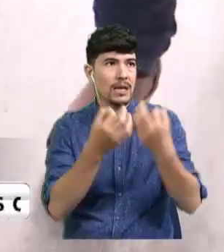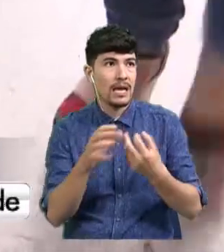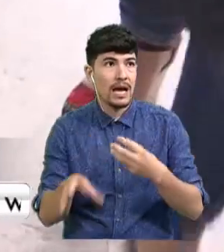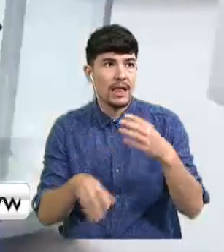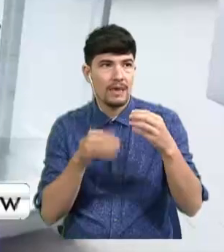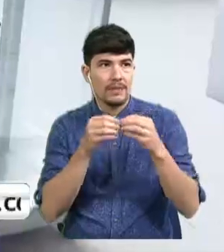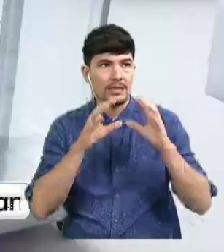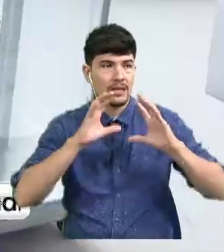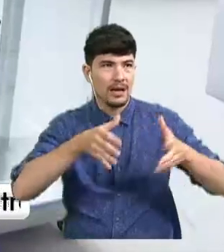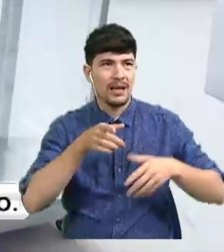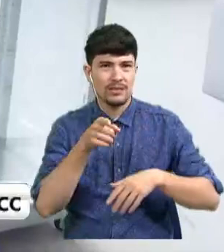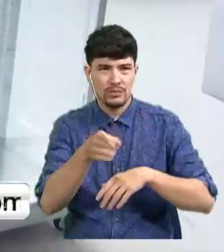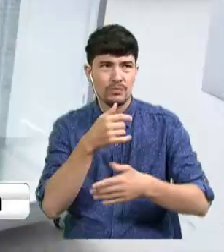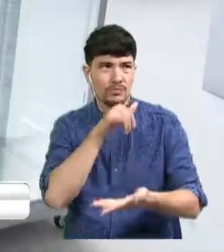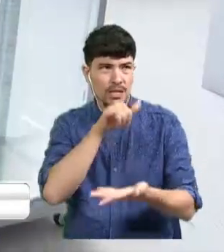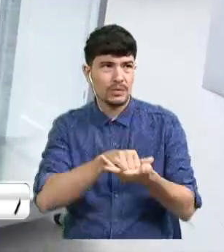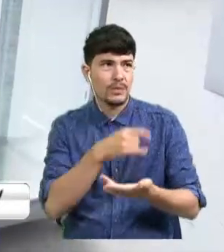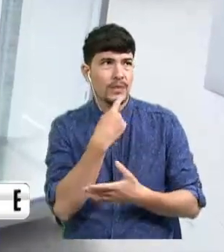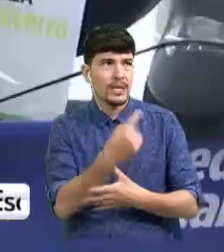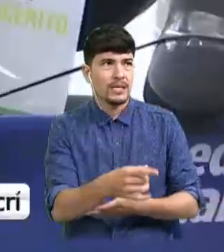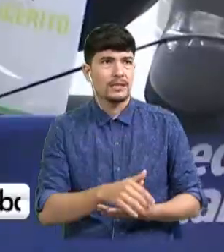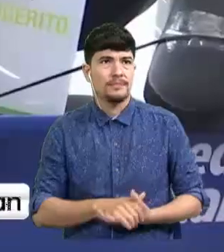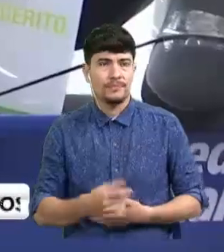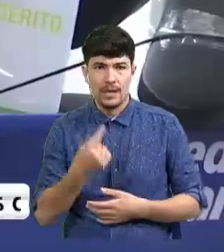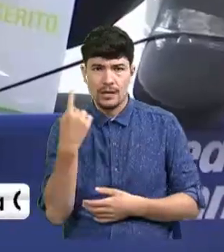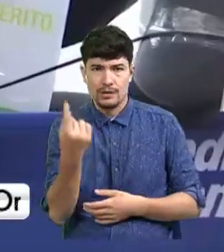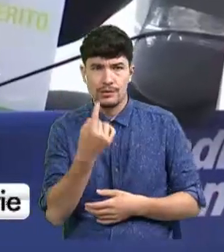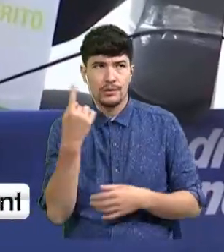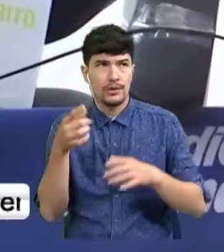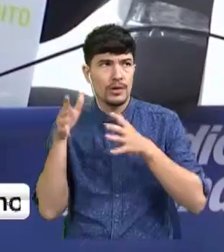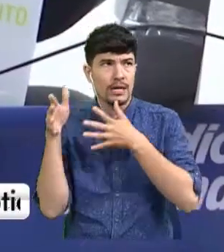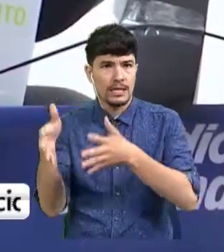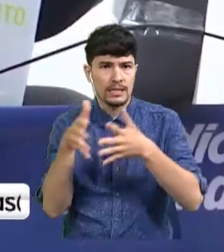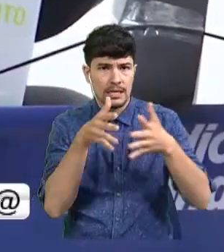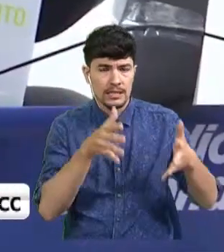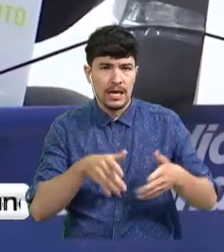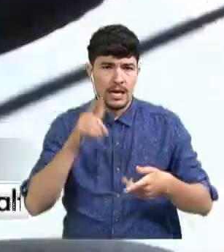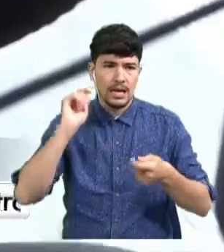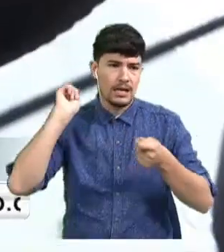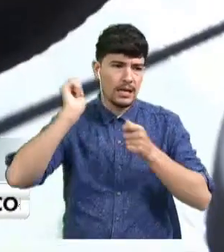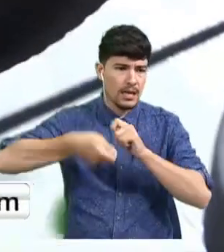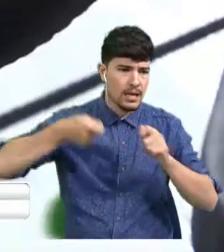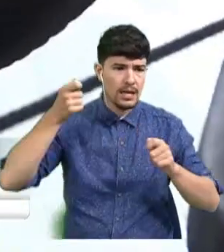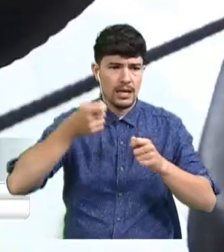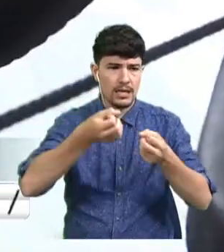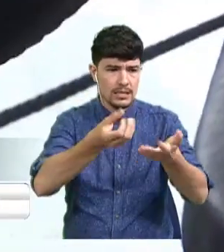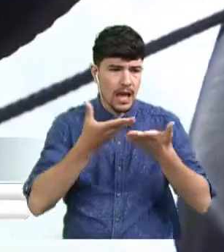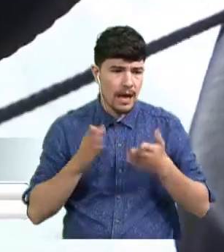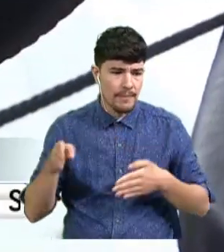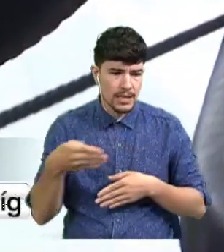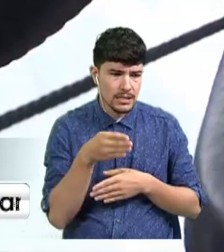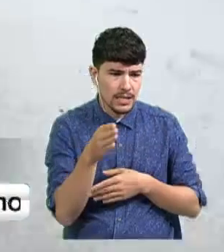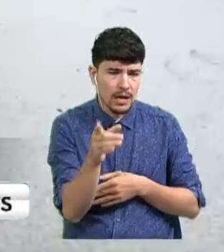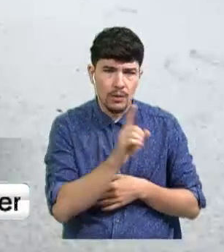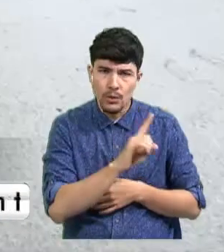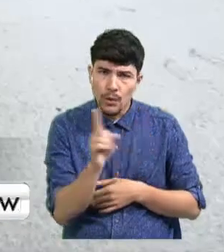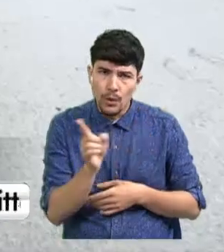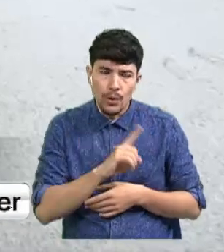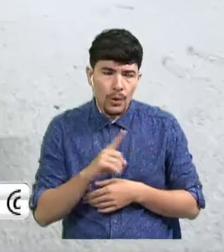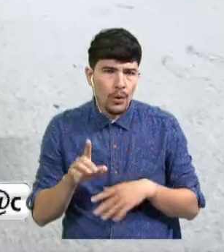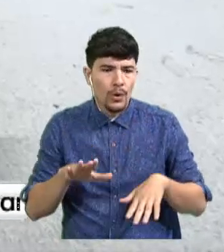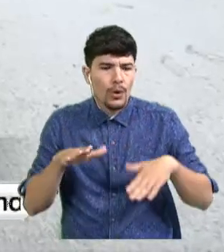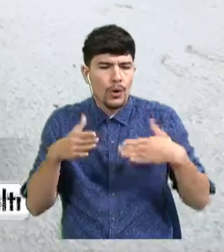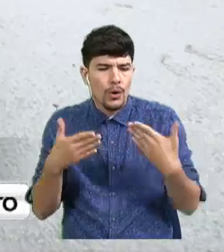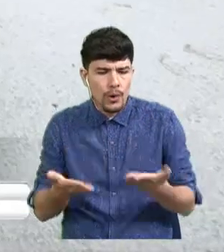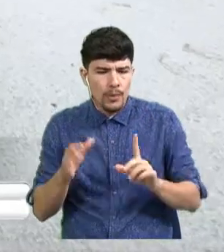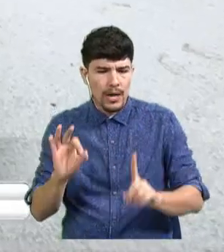capacitación. Como ellos mismos lo decían, no es solamente enseñarnos a pescar, darnos la red, el pescado, todo lo que tiene que hacerse, sino cómo